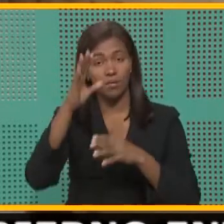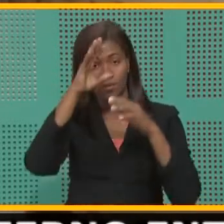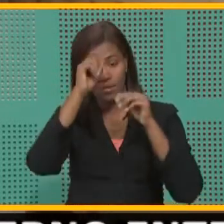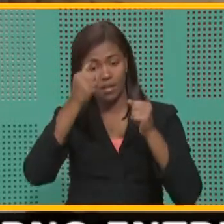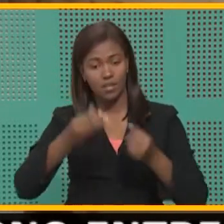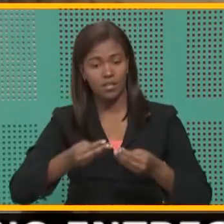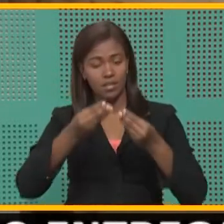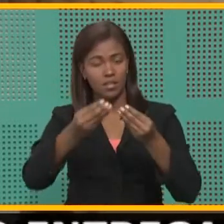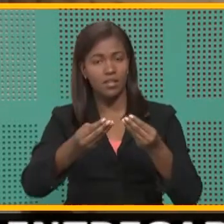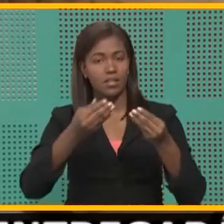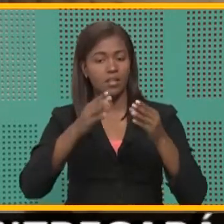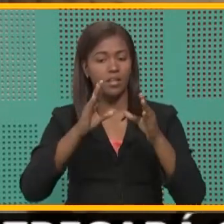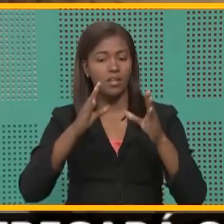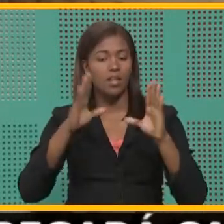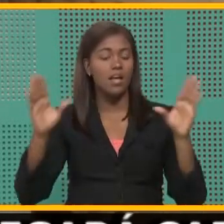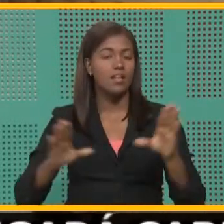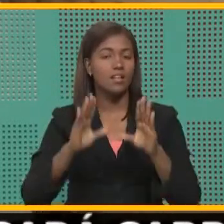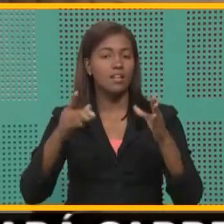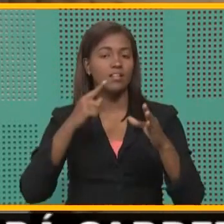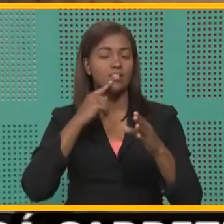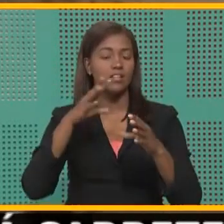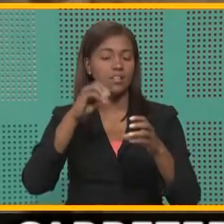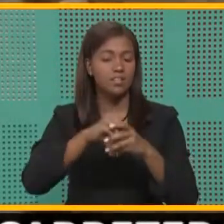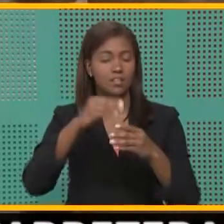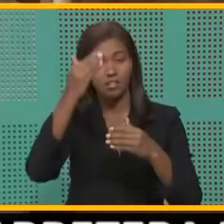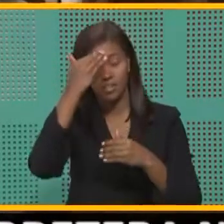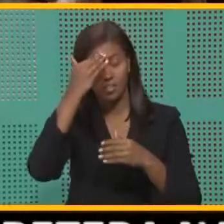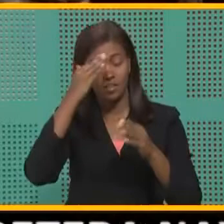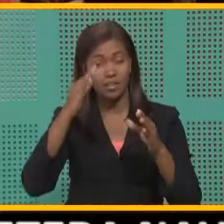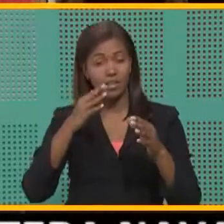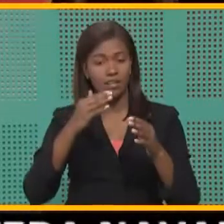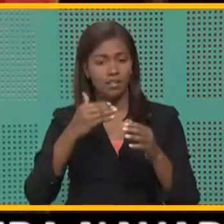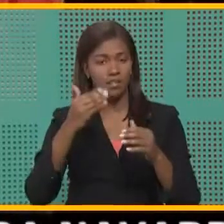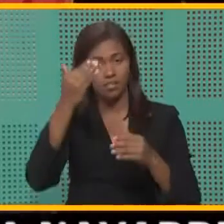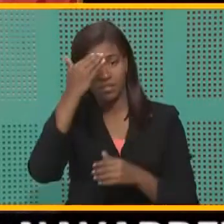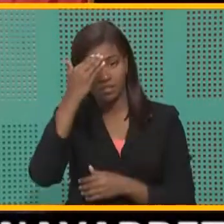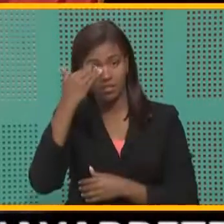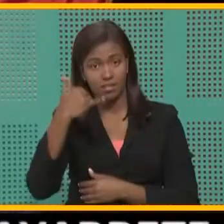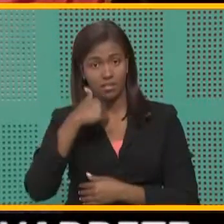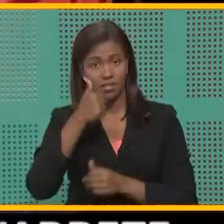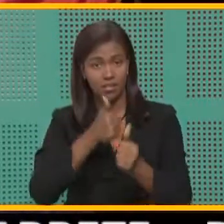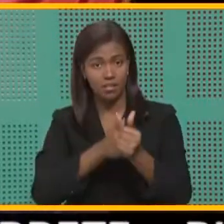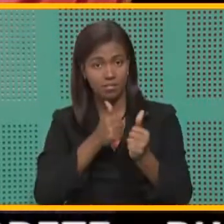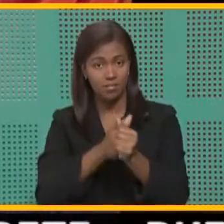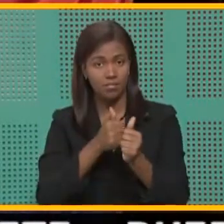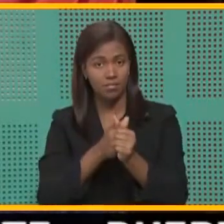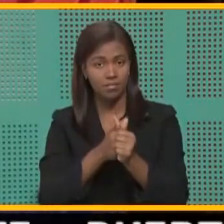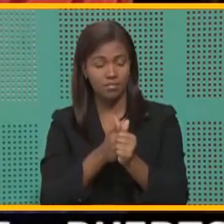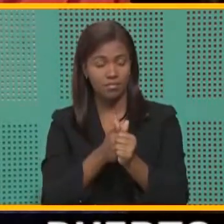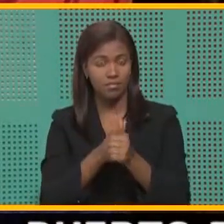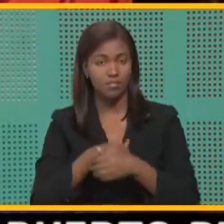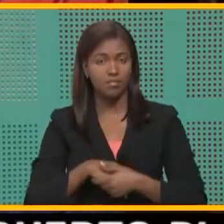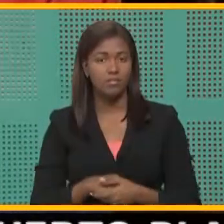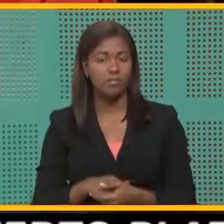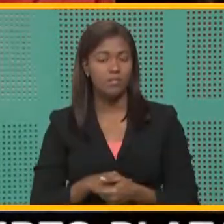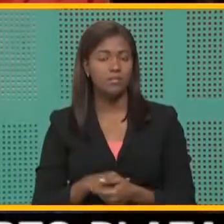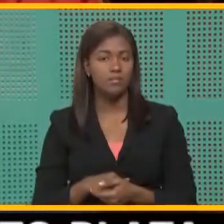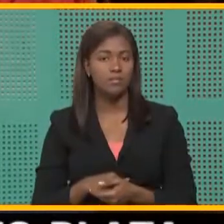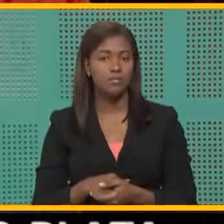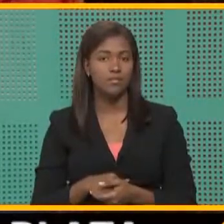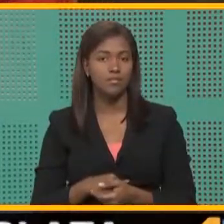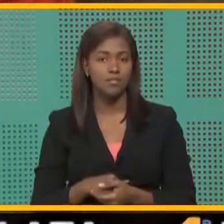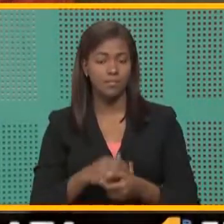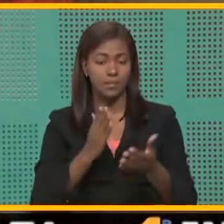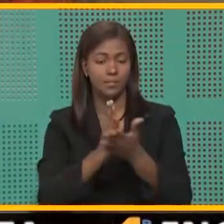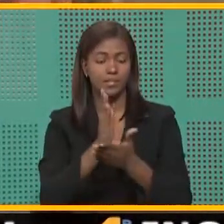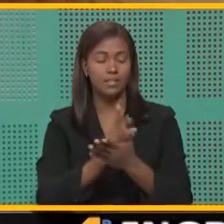entrega, hacerla izar, que se ice, o sea, que la misma permita